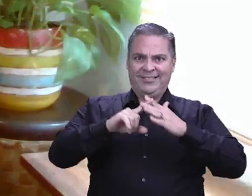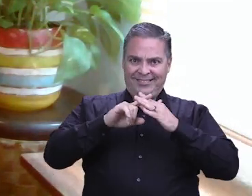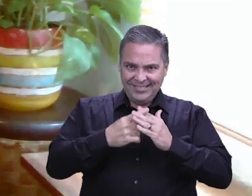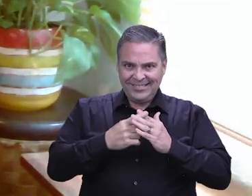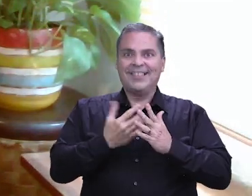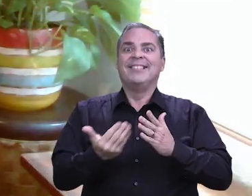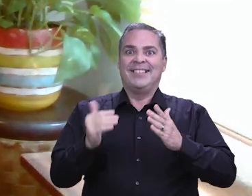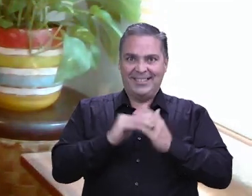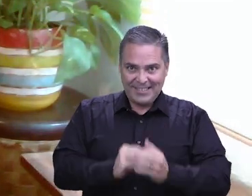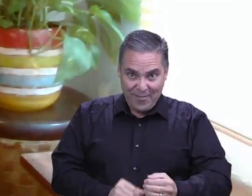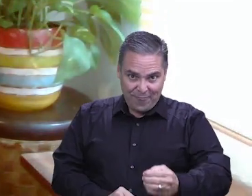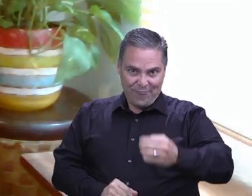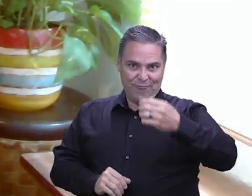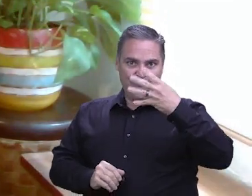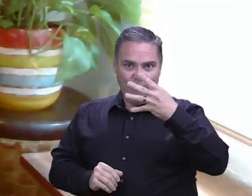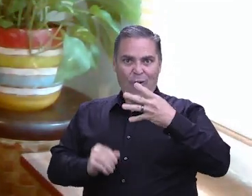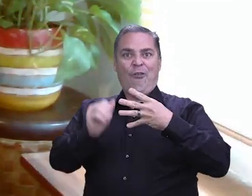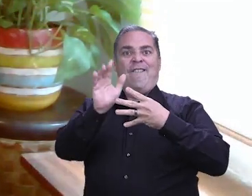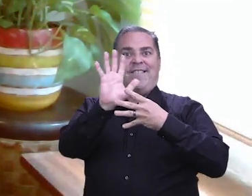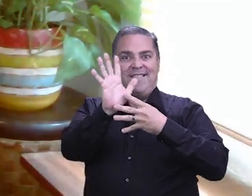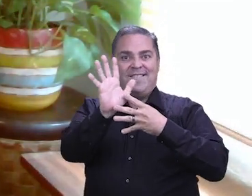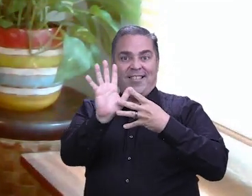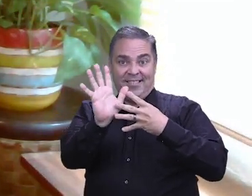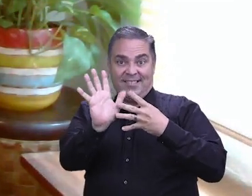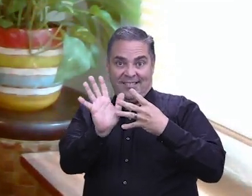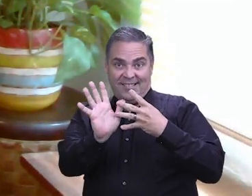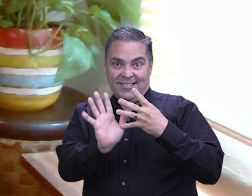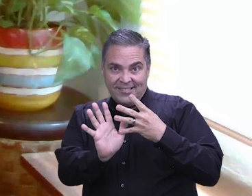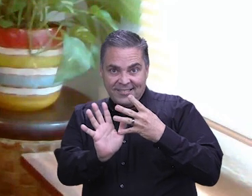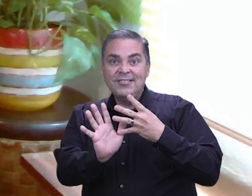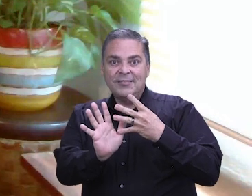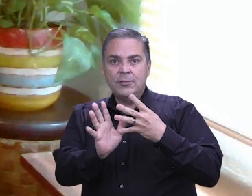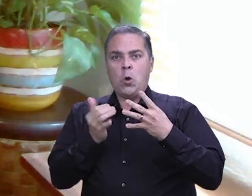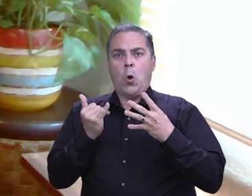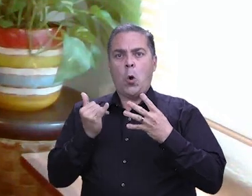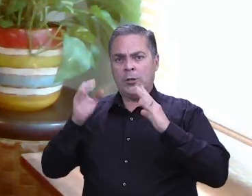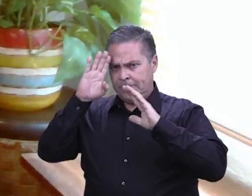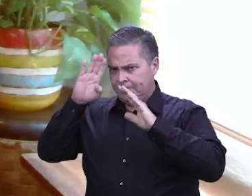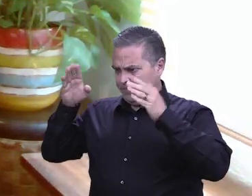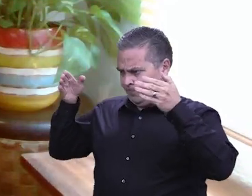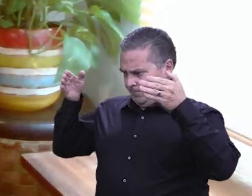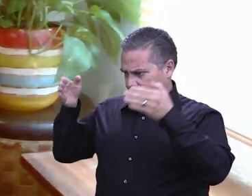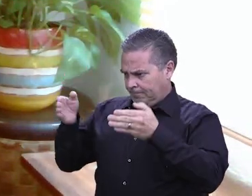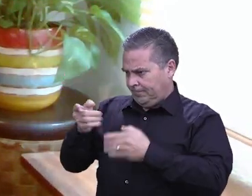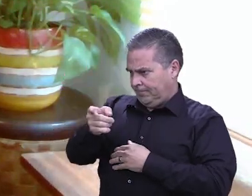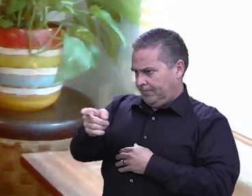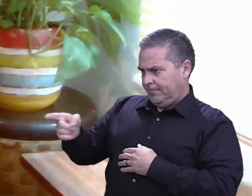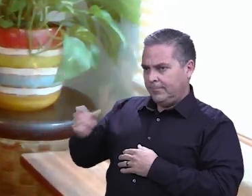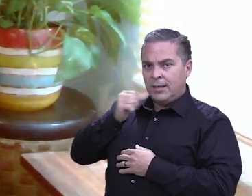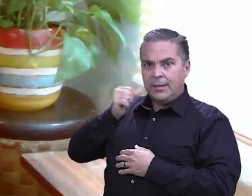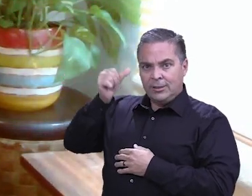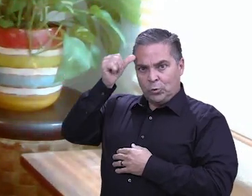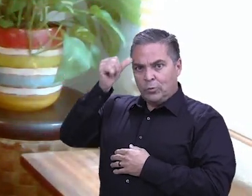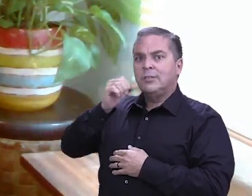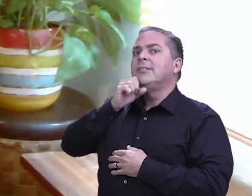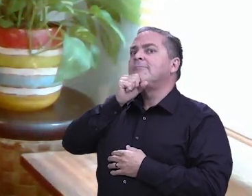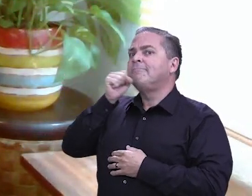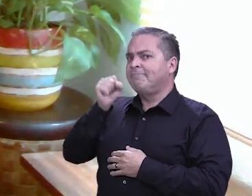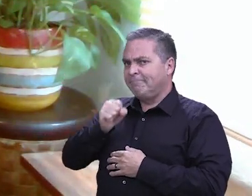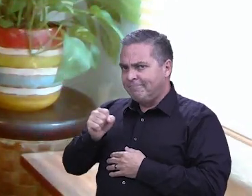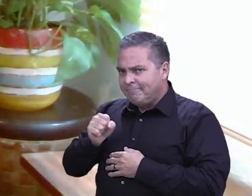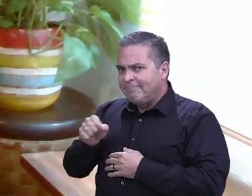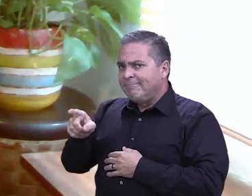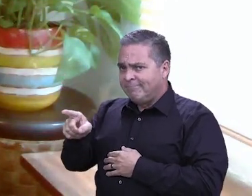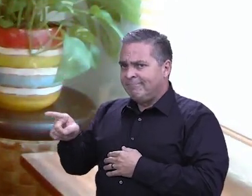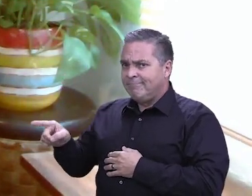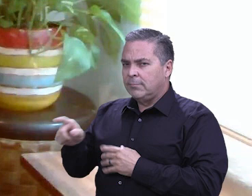4 episodios de Tribunales Informa. En esta ocasión estaremos dedicándola a las personas adultas mayores. En específico, vamos a